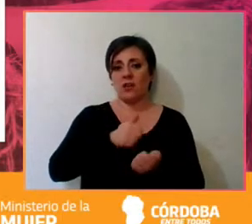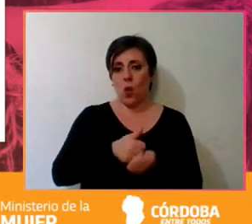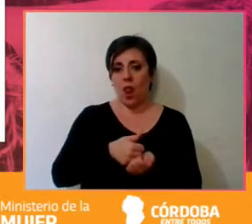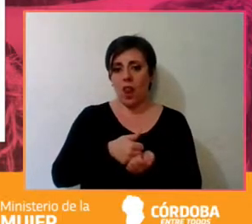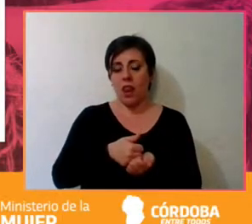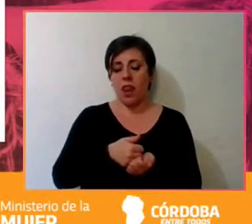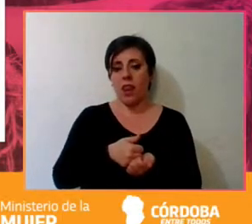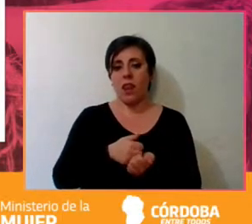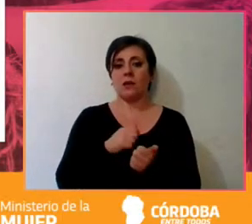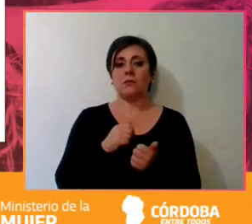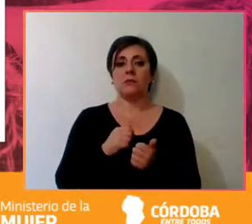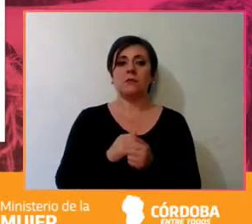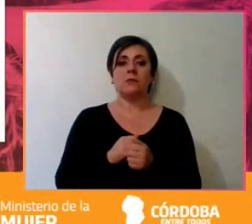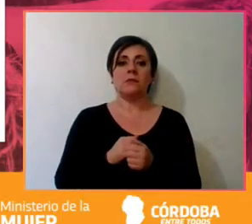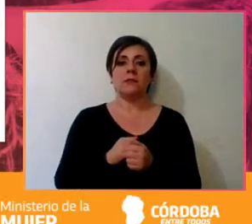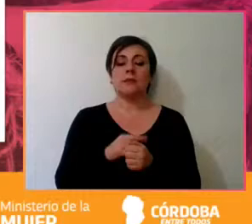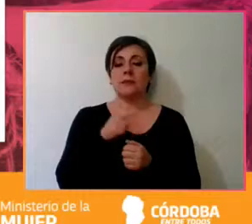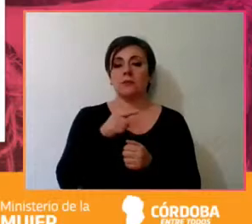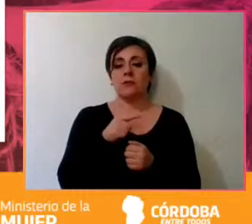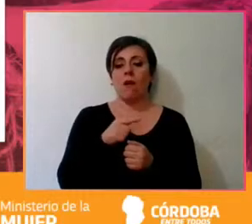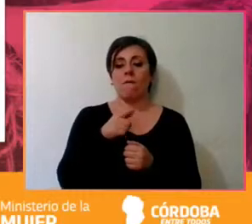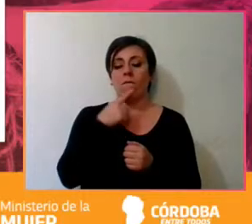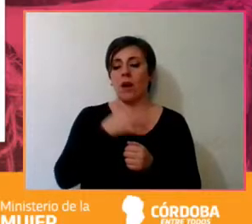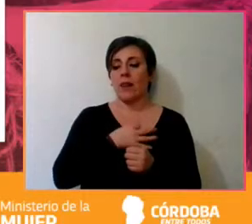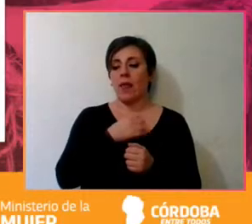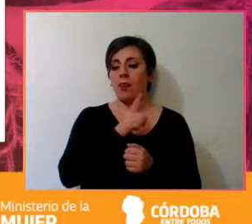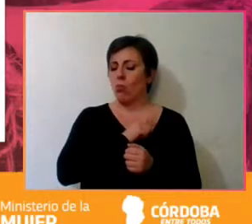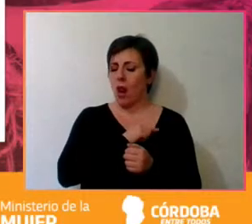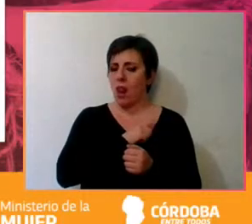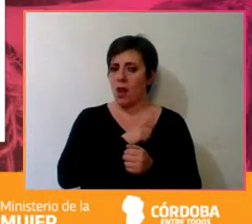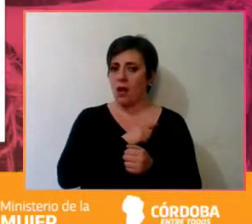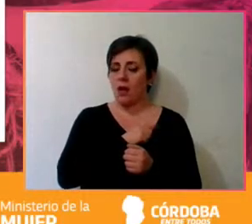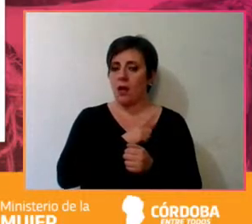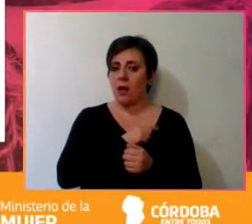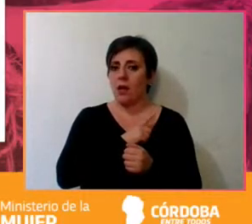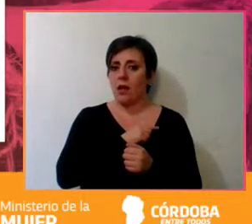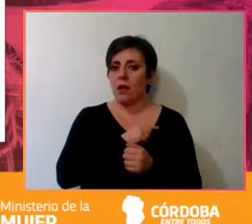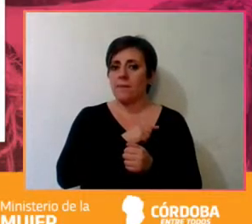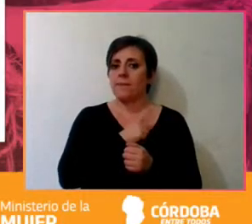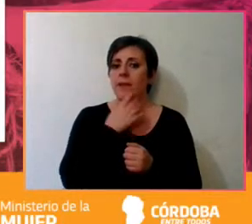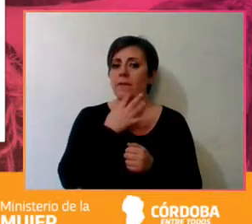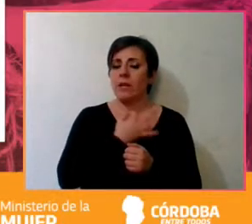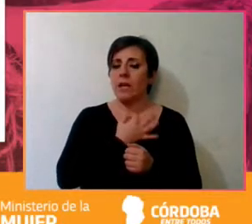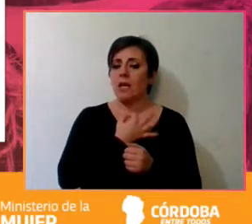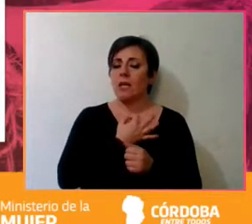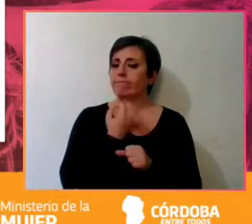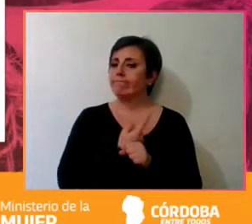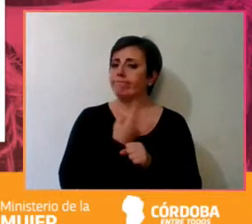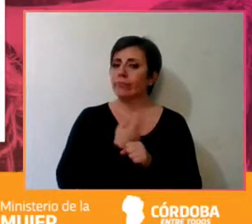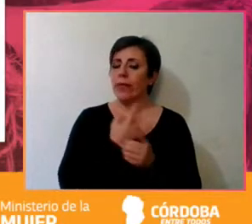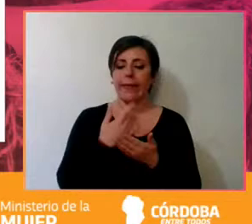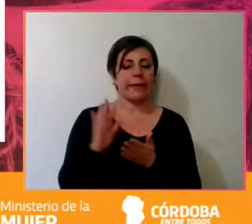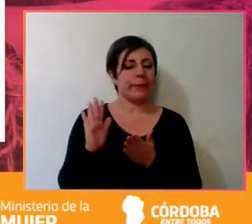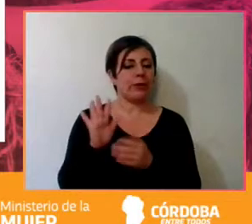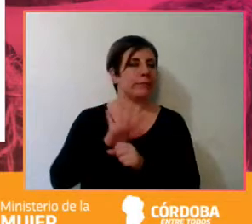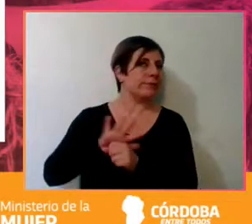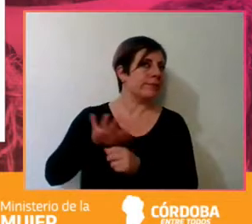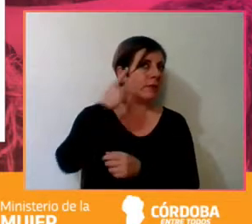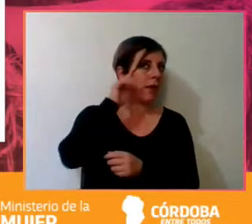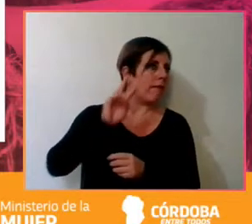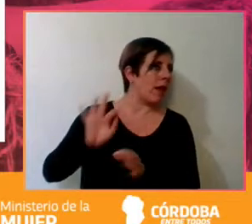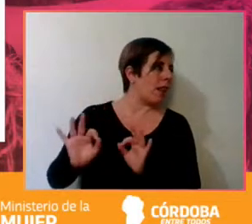Estamos hablando de una verdad dolorosa, de una verdad que no se puede eludir, que requiere de